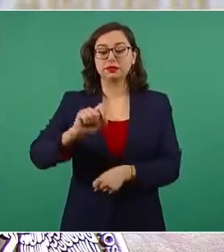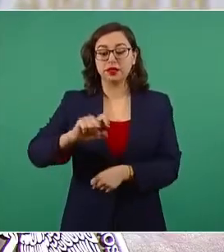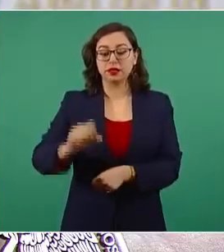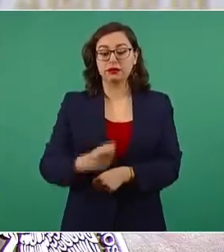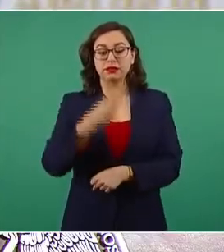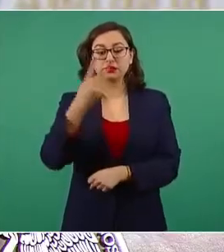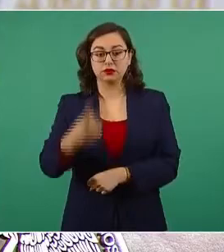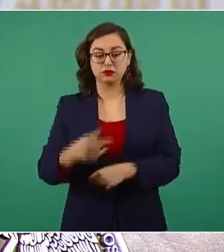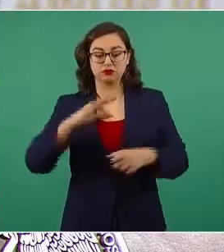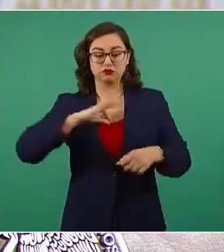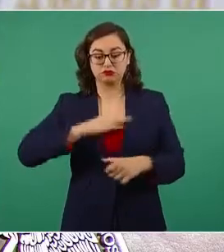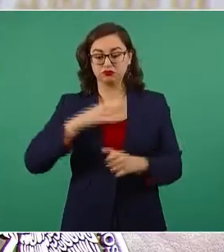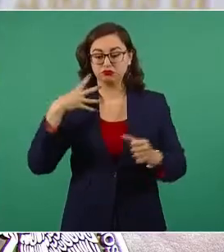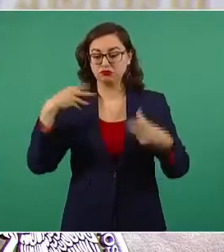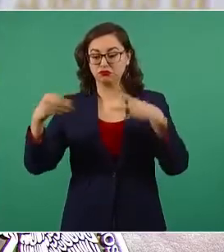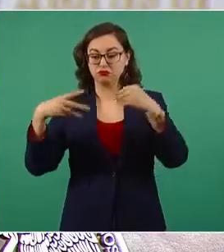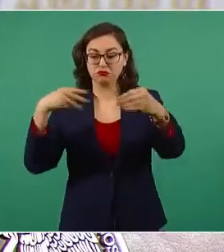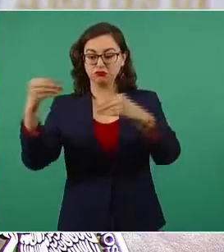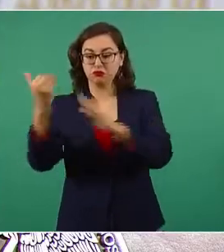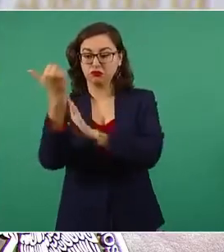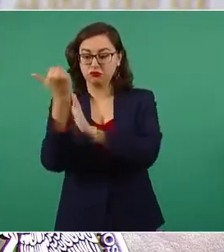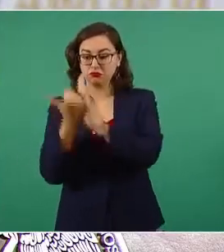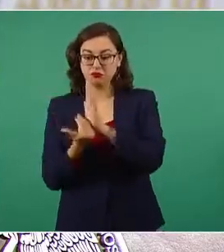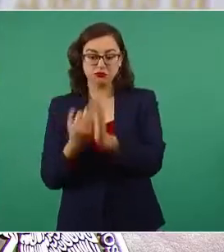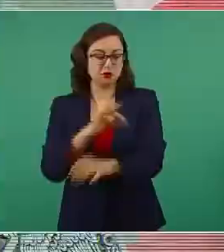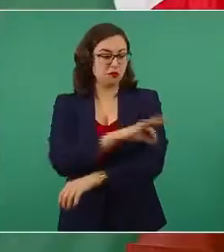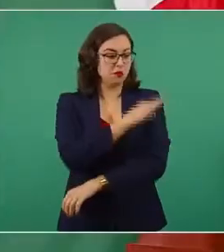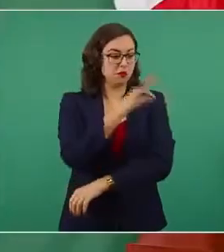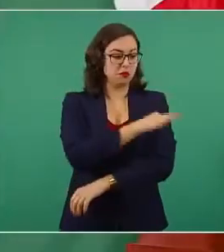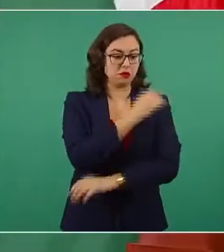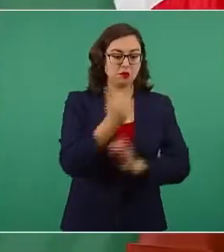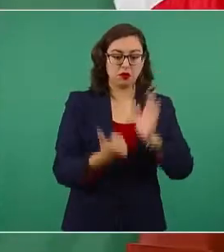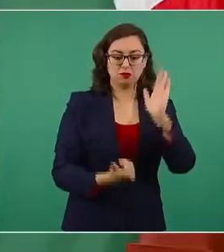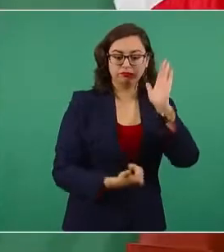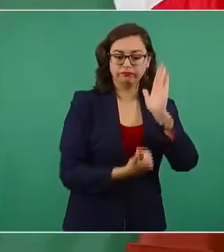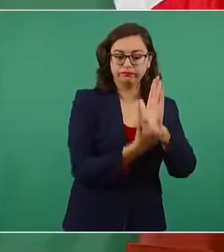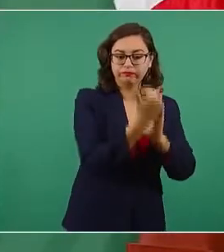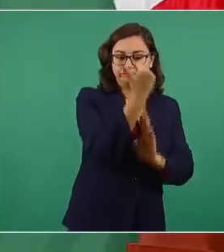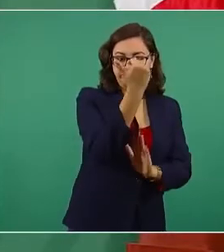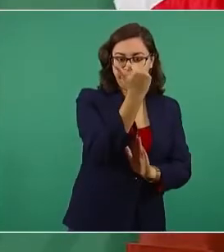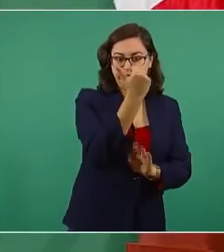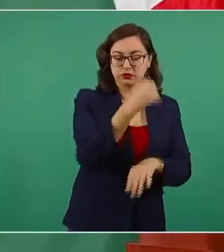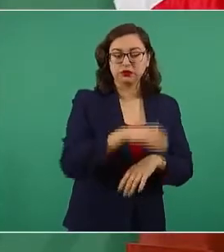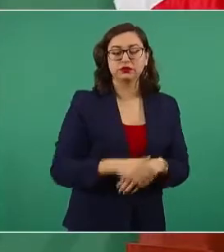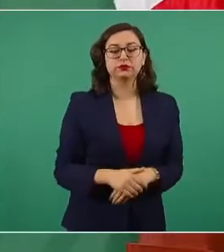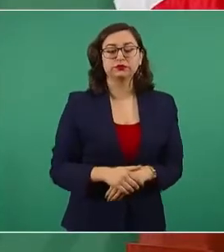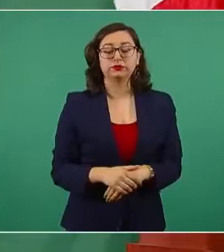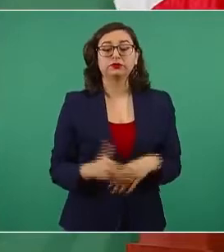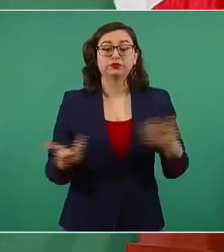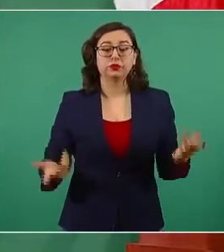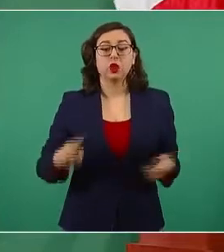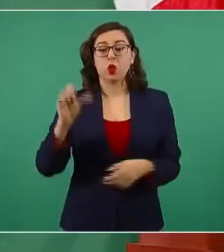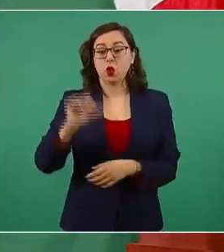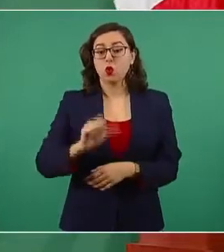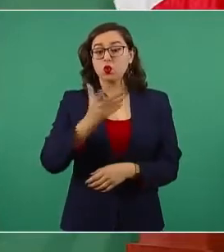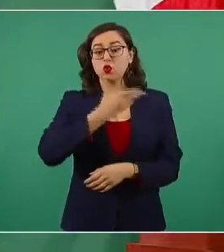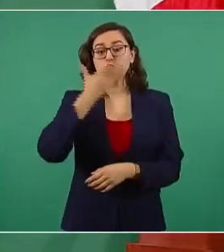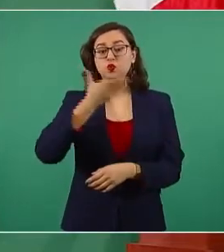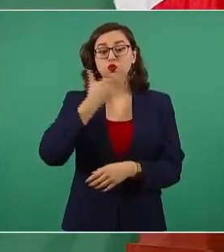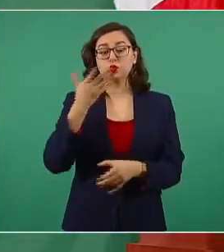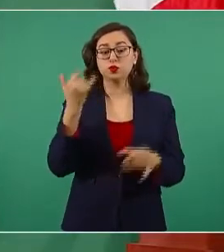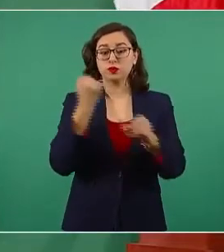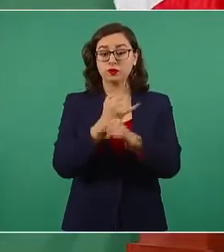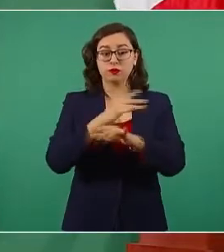avanza. En el pulso de la salud, como acaba de mencionar el señor presidente, el